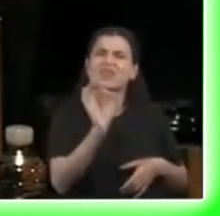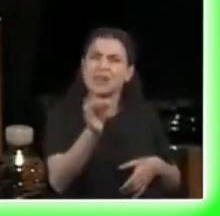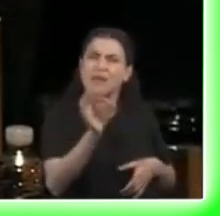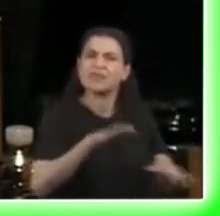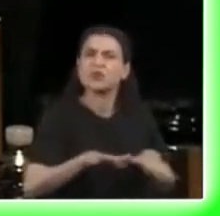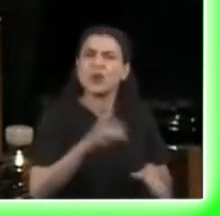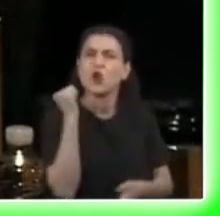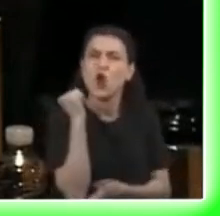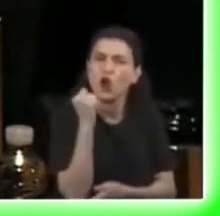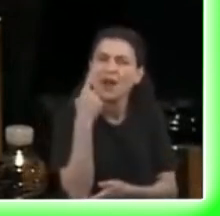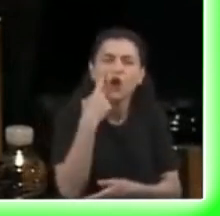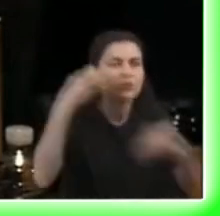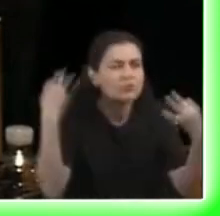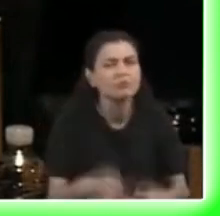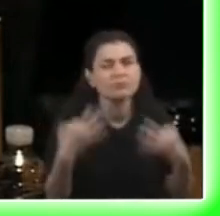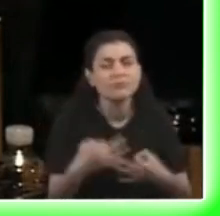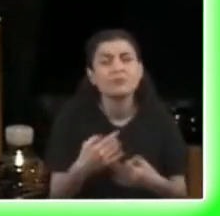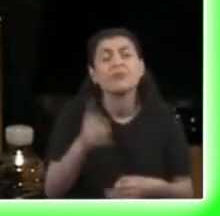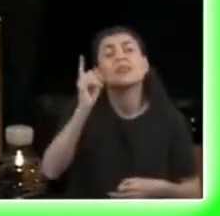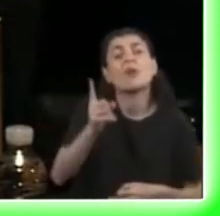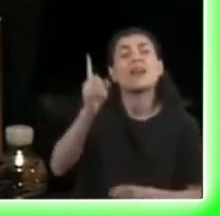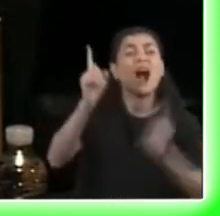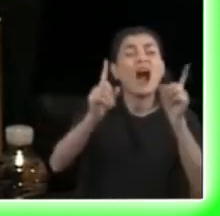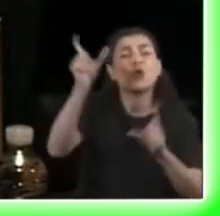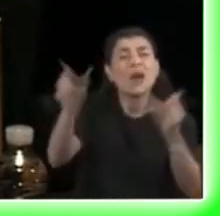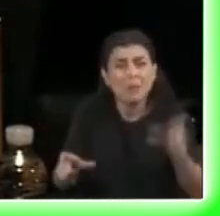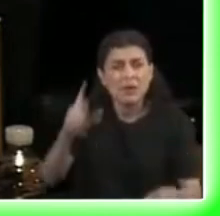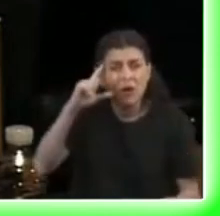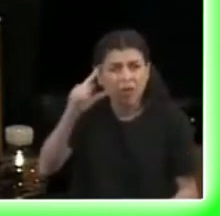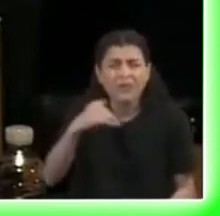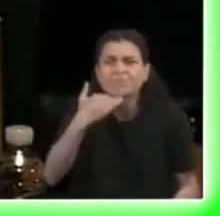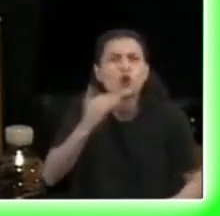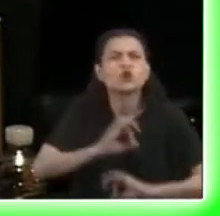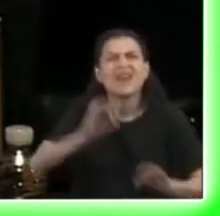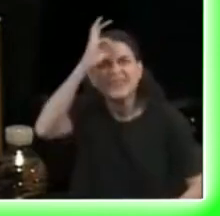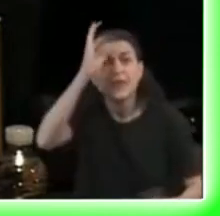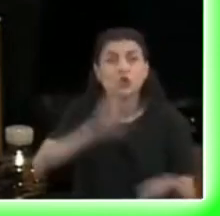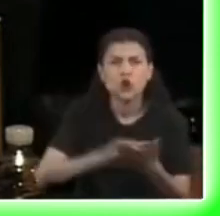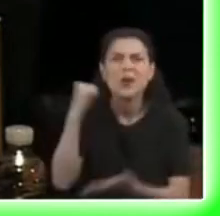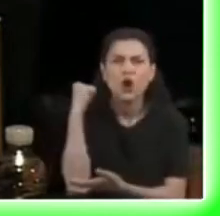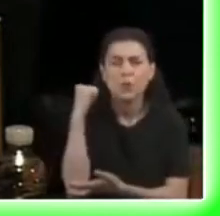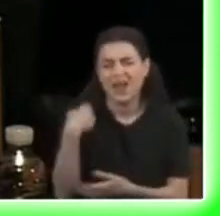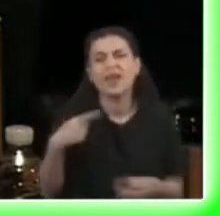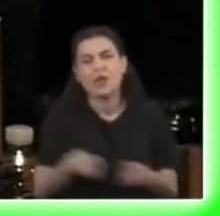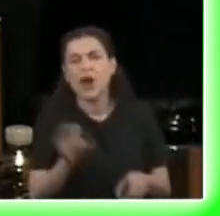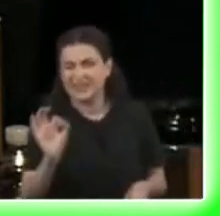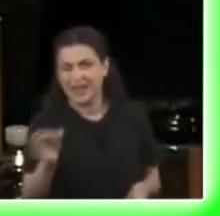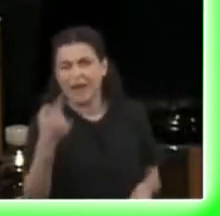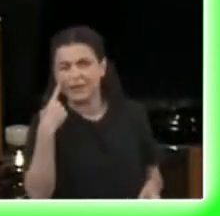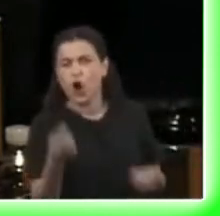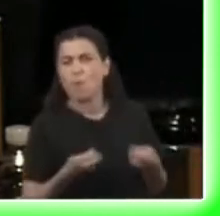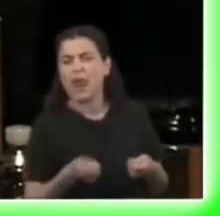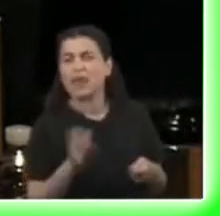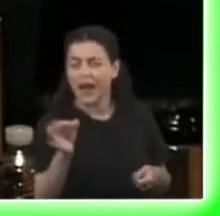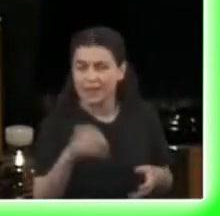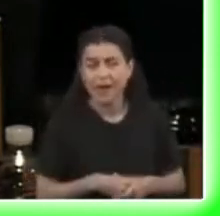heredado. Incluso los analfabetos económicos comprenden que los recursos son finitos. Ellos saben perfectamente bien que si